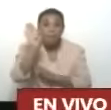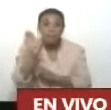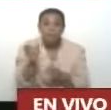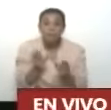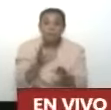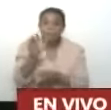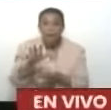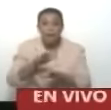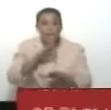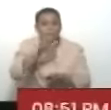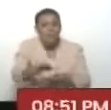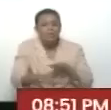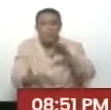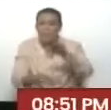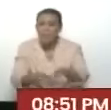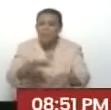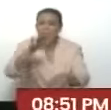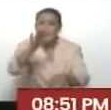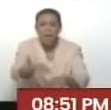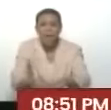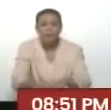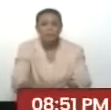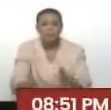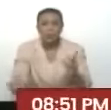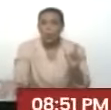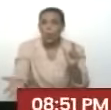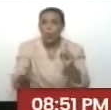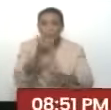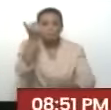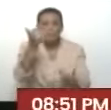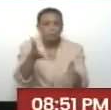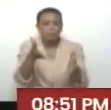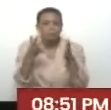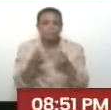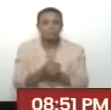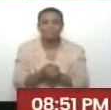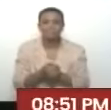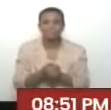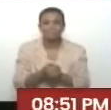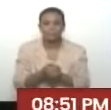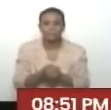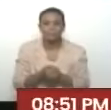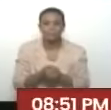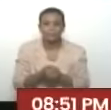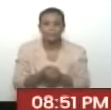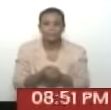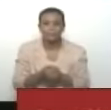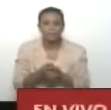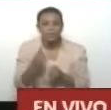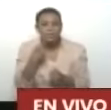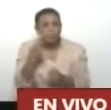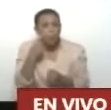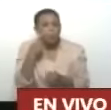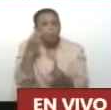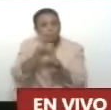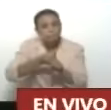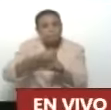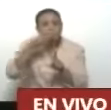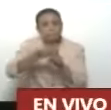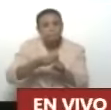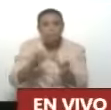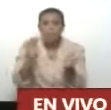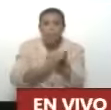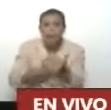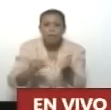seguir caminando. Conquistando nuevos espacios, motivando nueva gente. Y yo he venido insistiendo mucho en